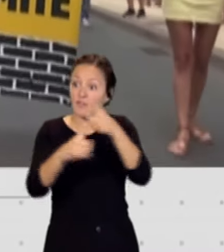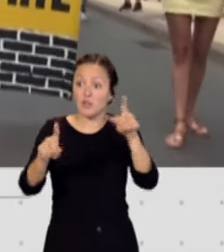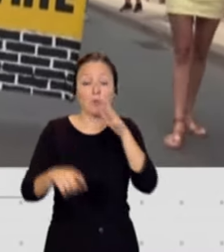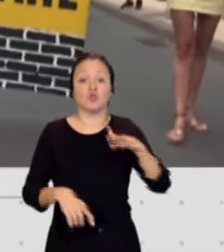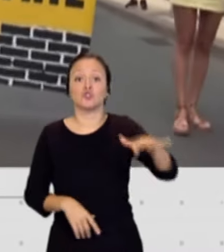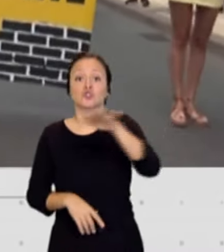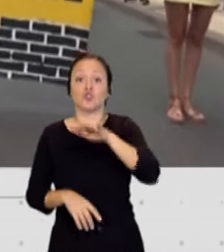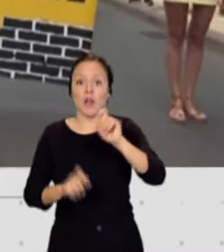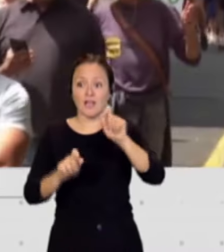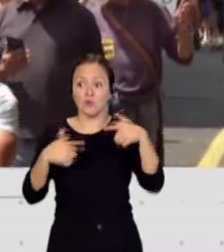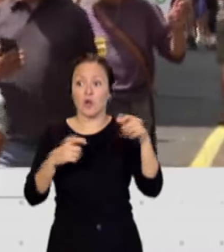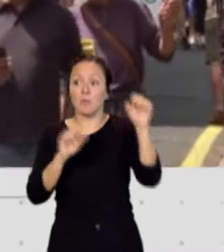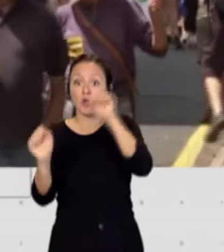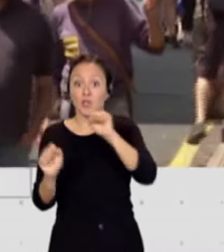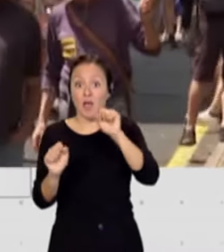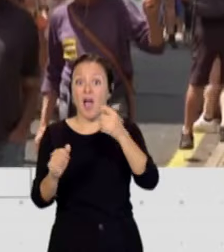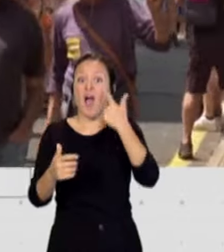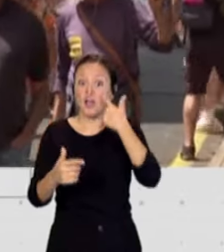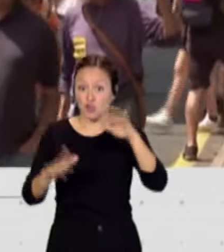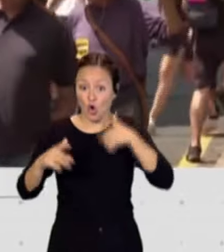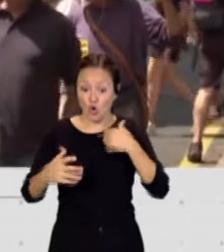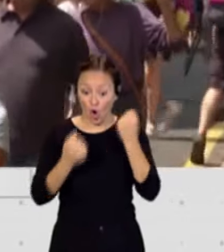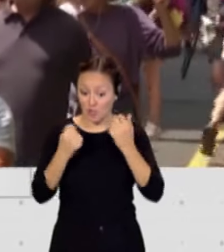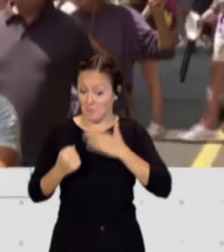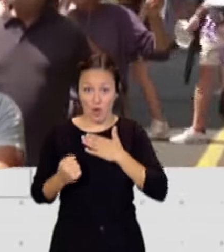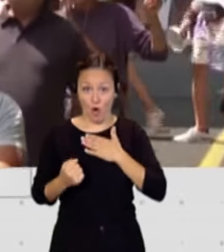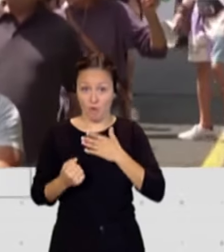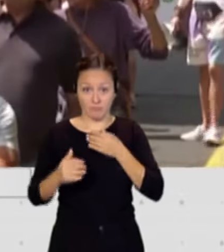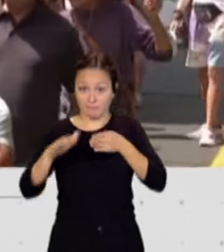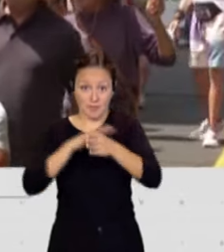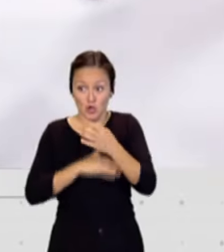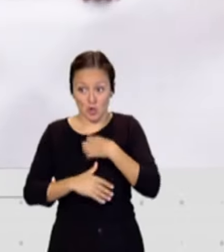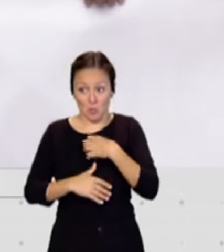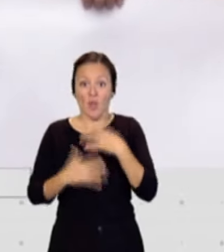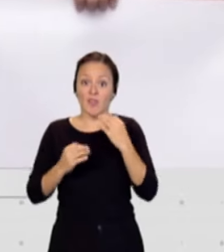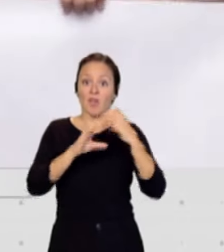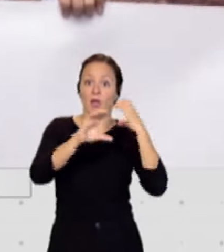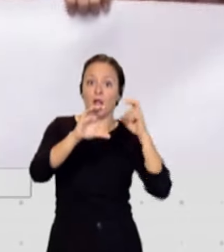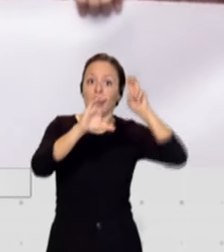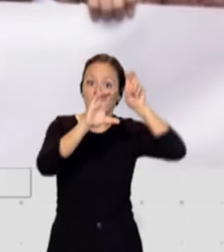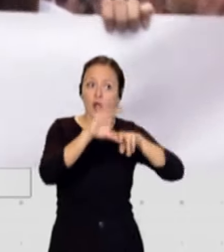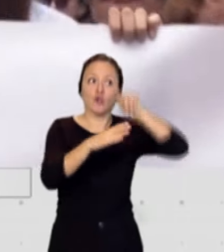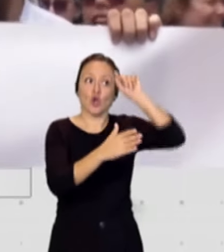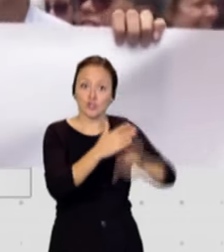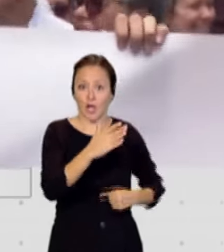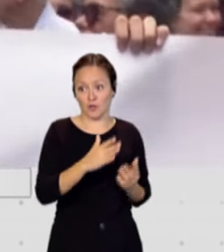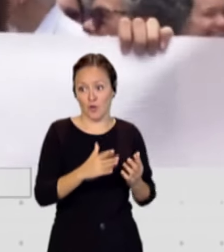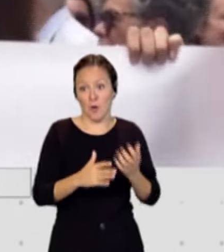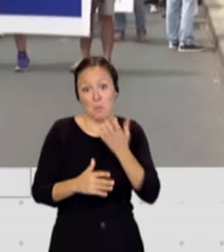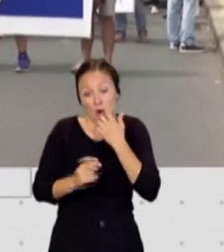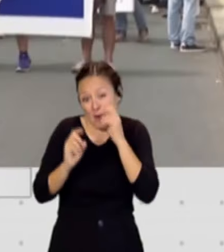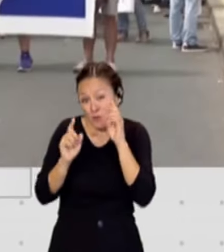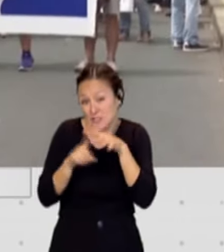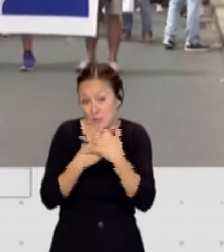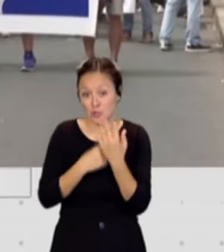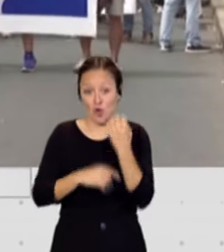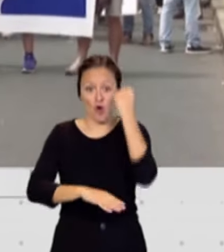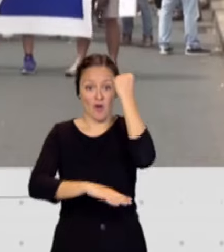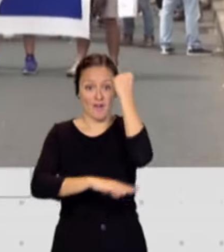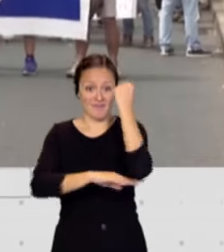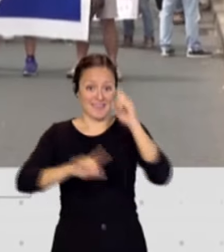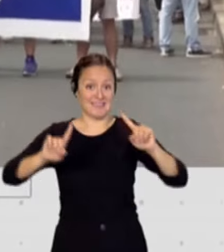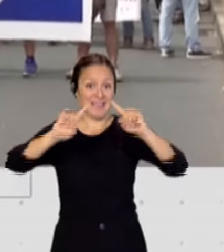al que por cierto yo no podía entrar con mi coche sino que tenía que contratar un micro porque para que no ocurran las cosas que están ocurriendo por ejemplo en las cañadas del teide te estoy diciendo